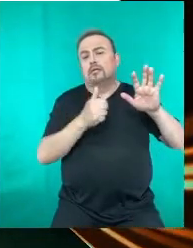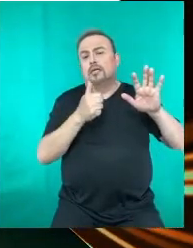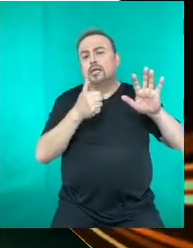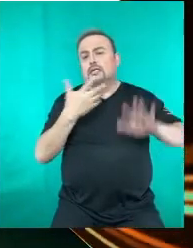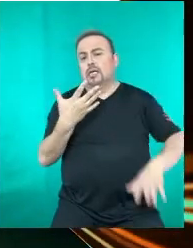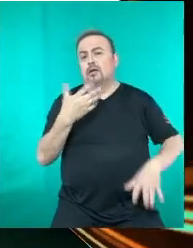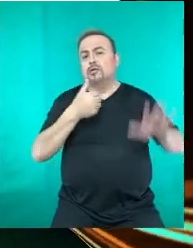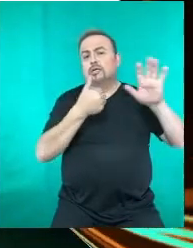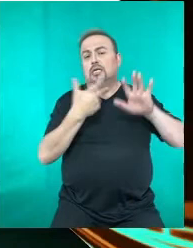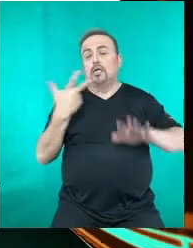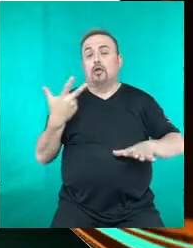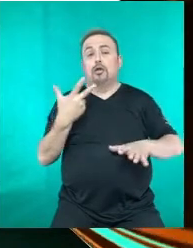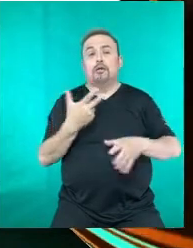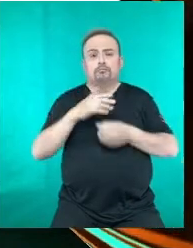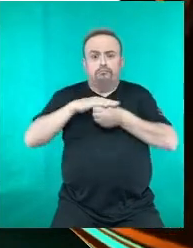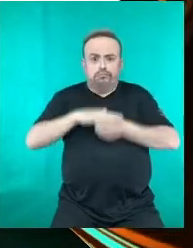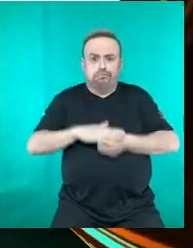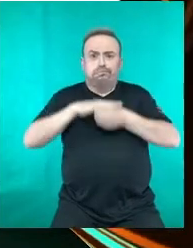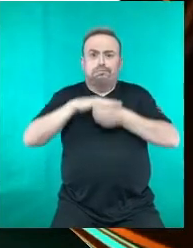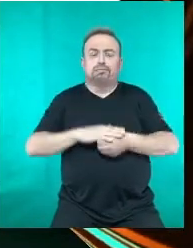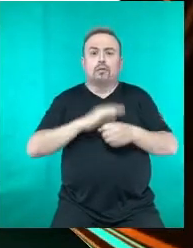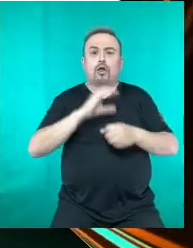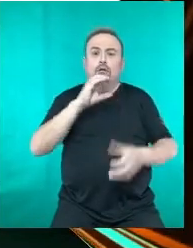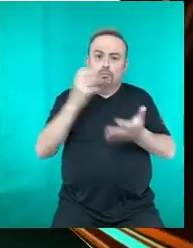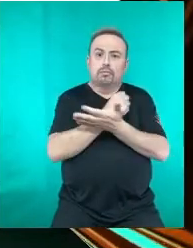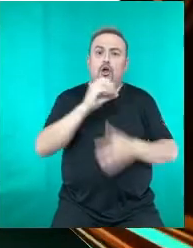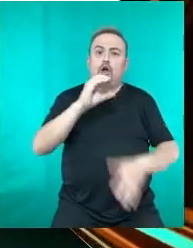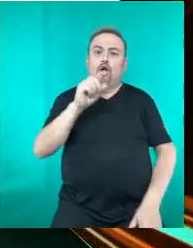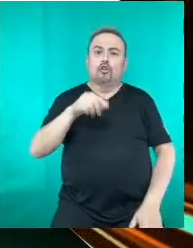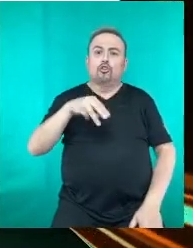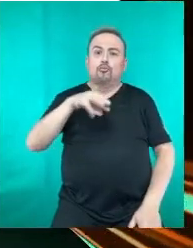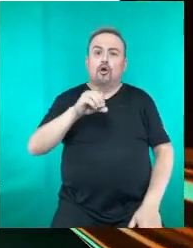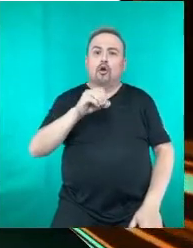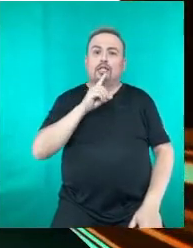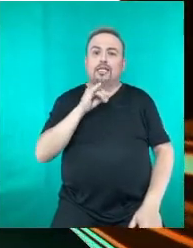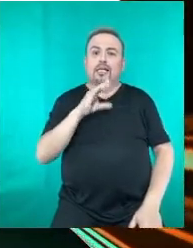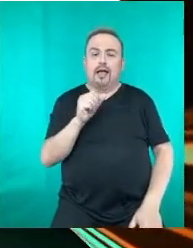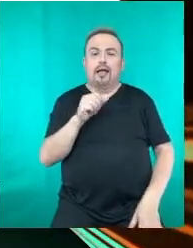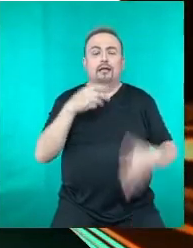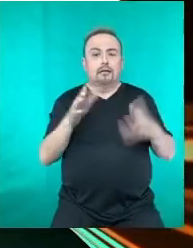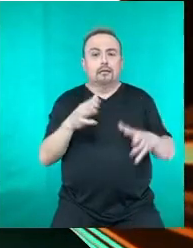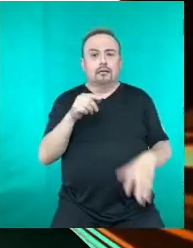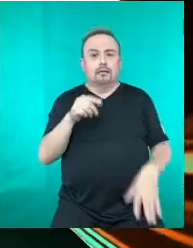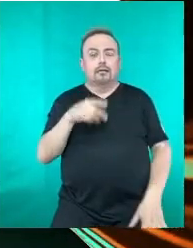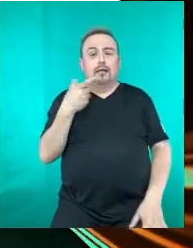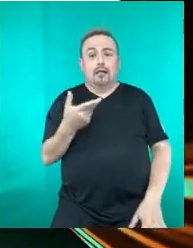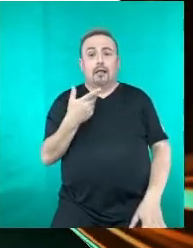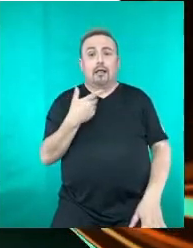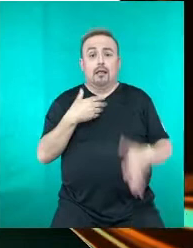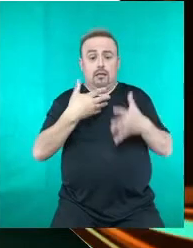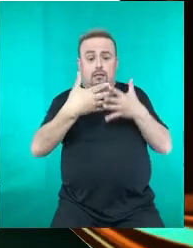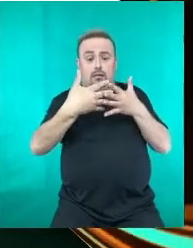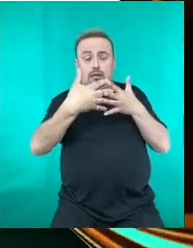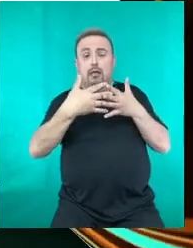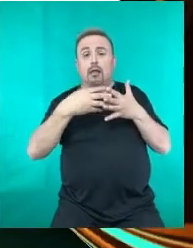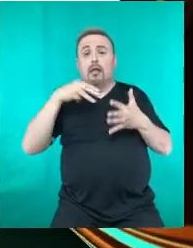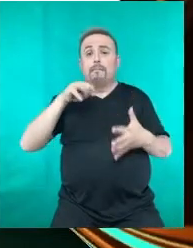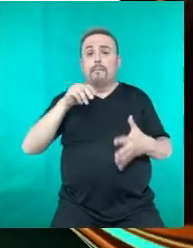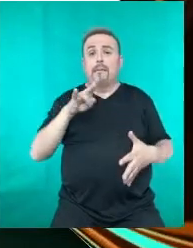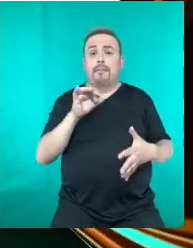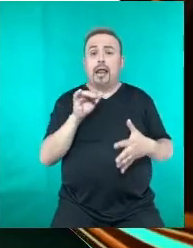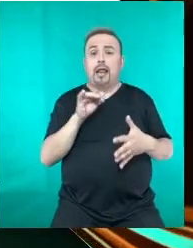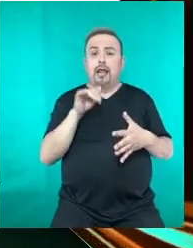la presión osmótica. Y aquí va a ocurrir el fenómeno, ¿no es cierto?, en una serie de membranas de osmosis